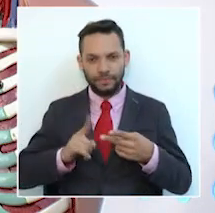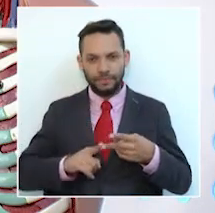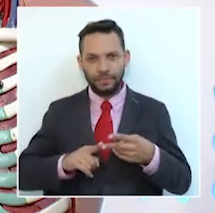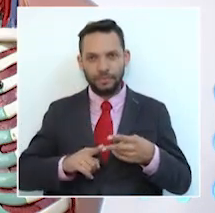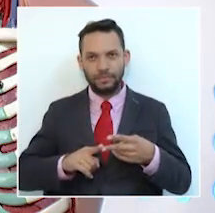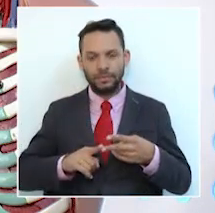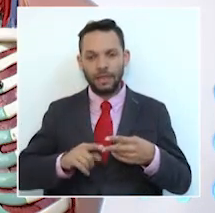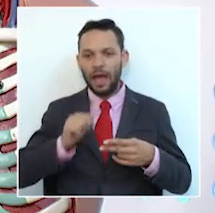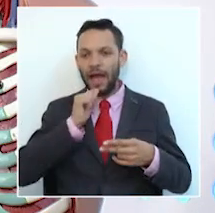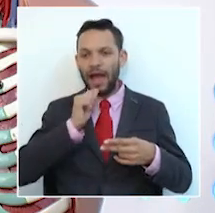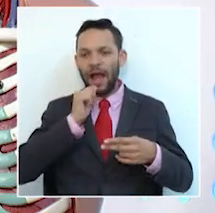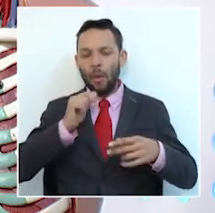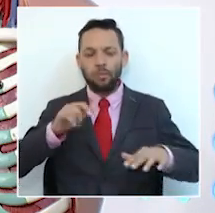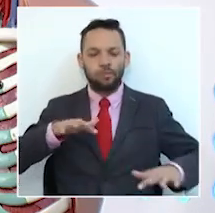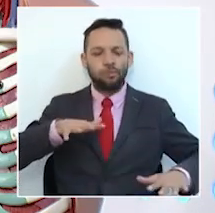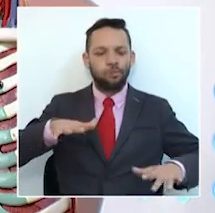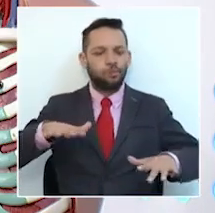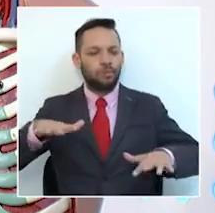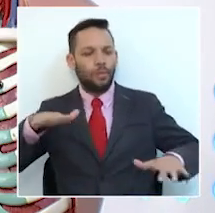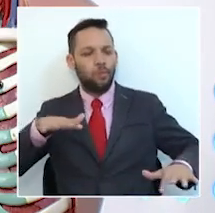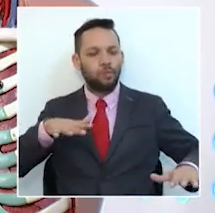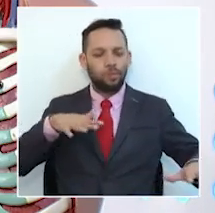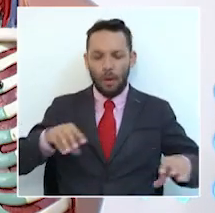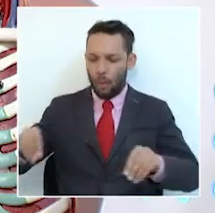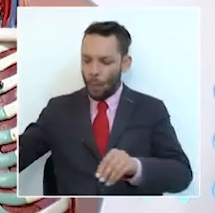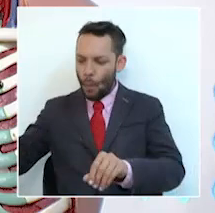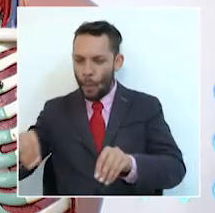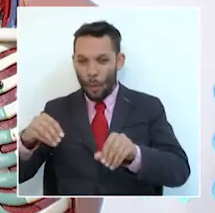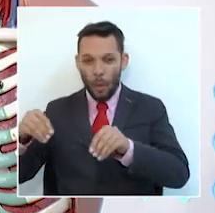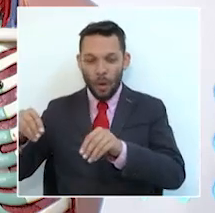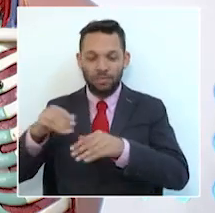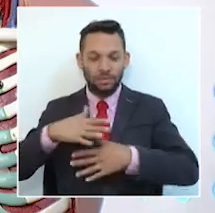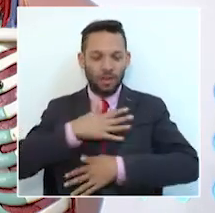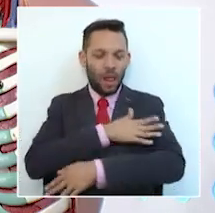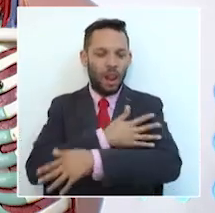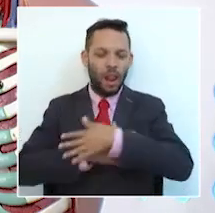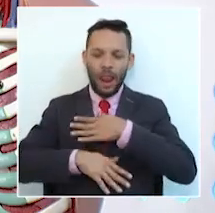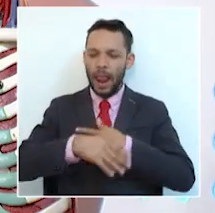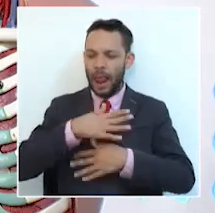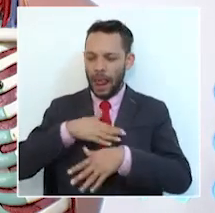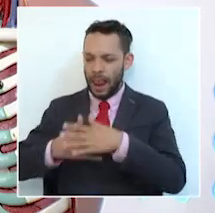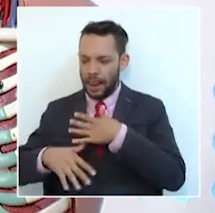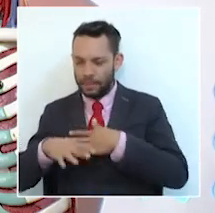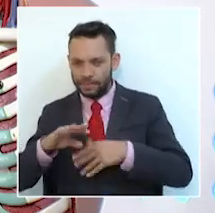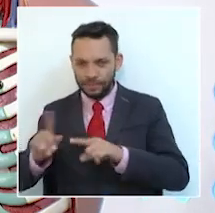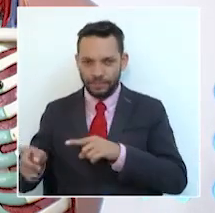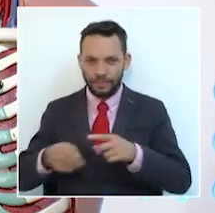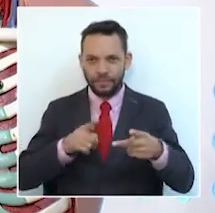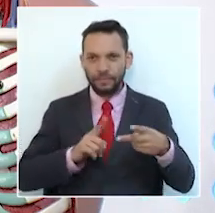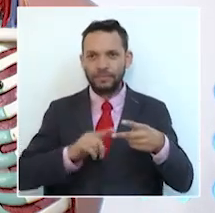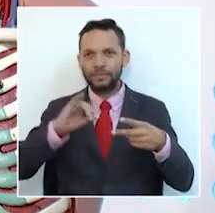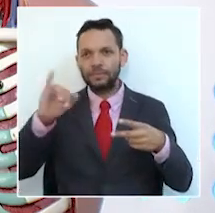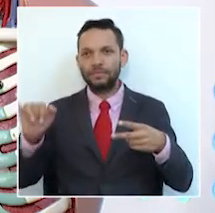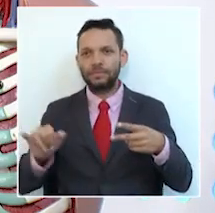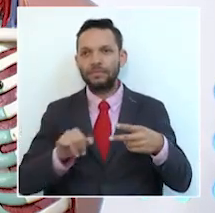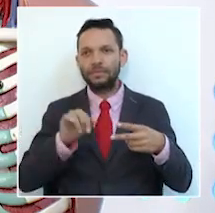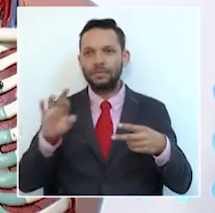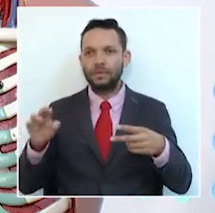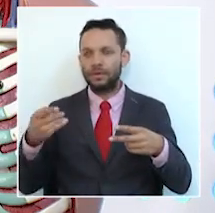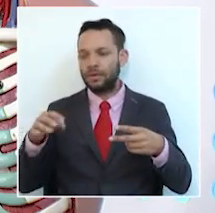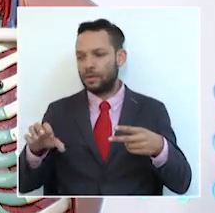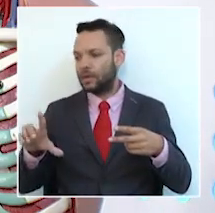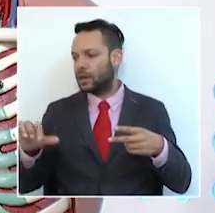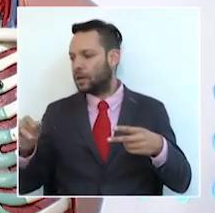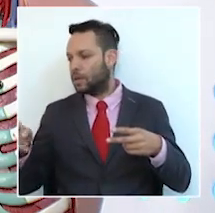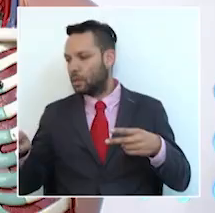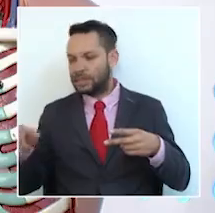es el manejo de arcillas y el doctor josé luís elegido soto en investigación